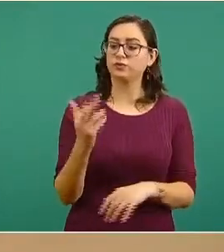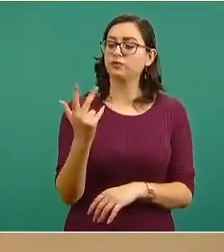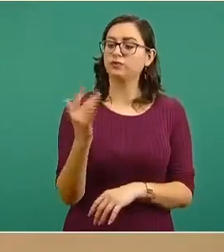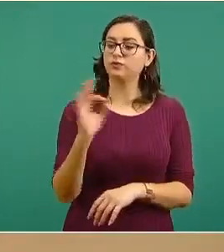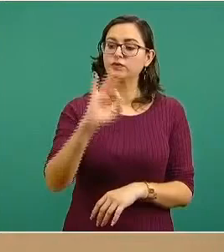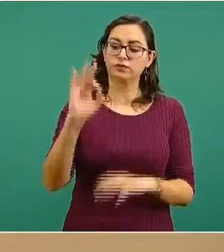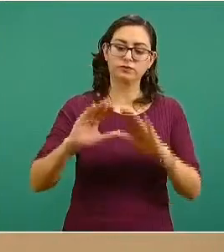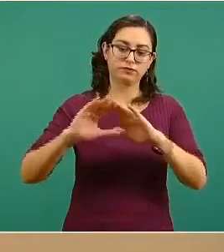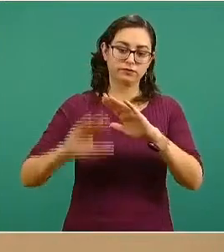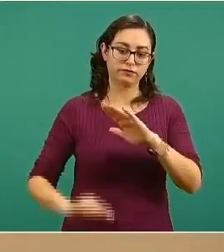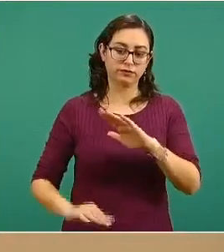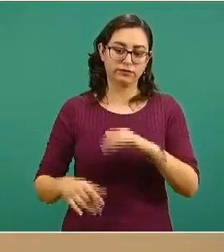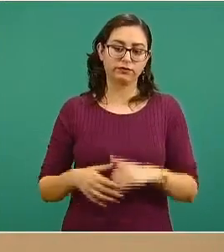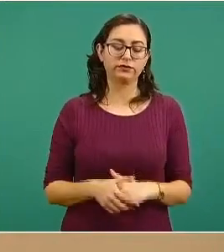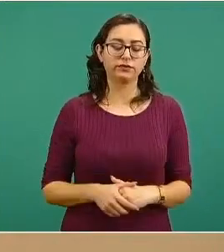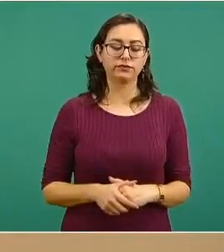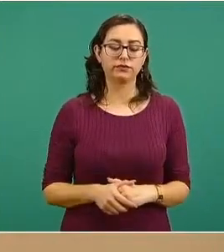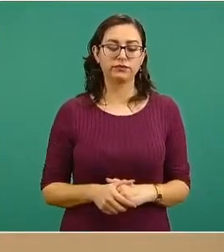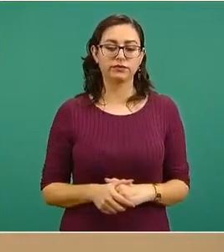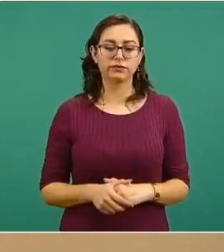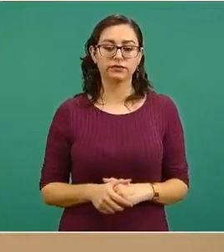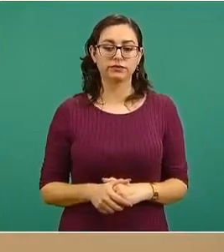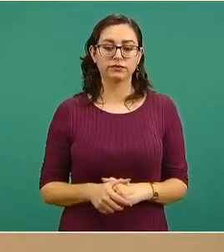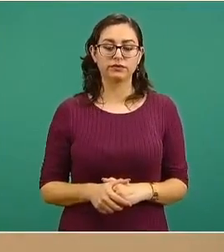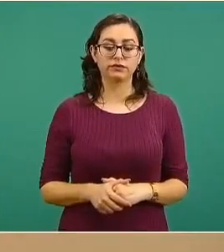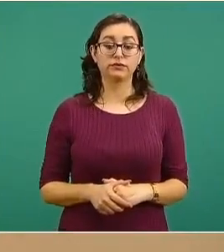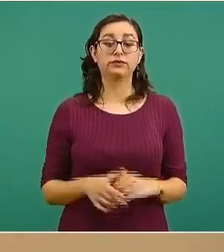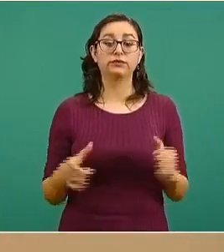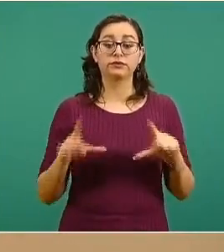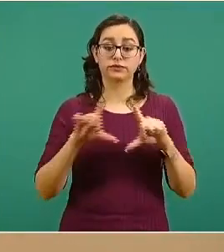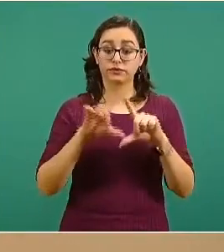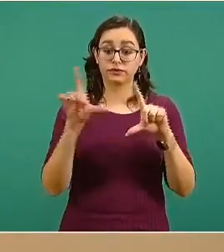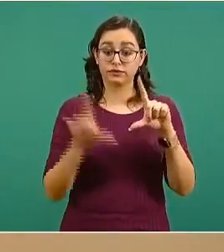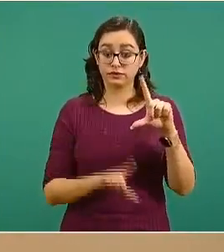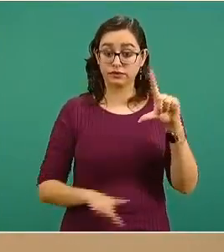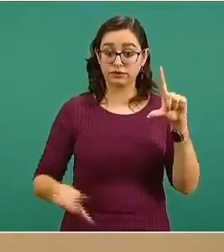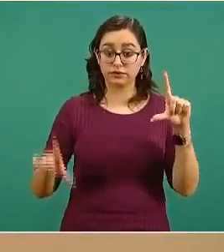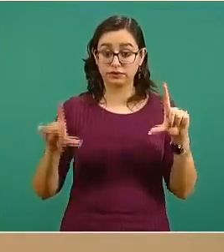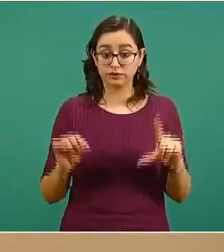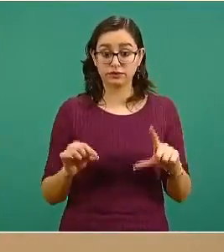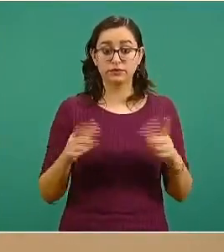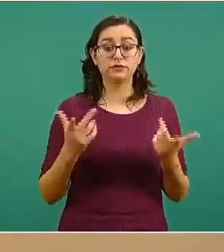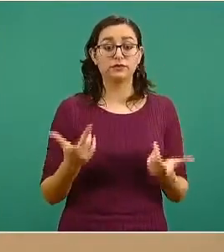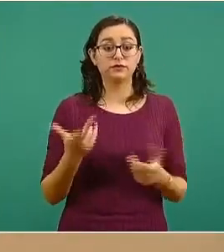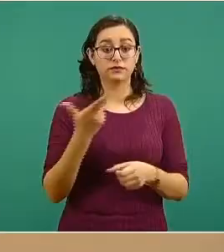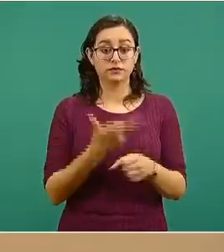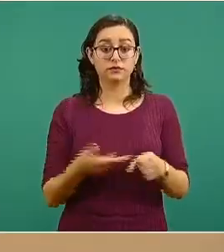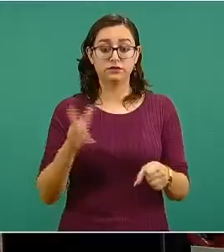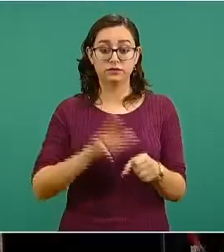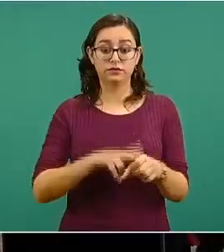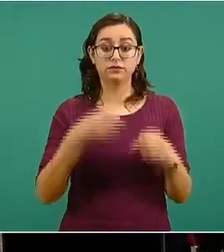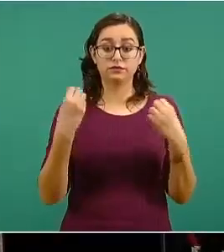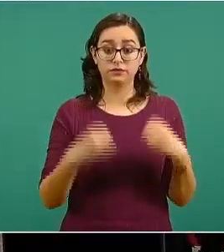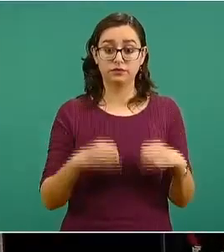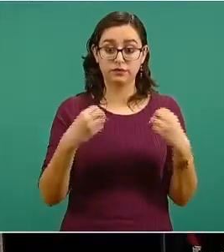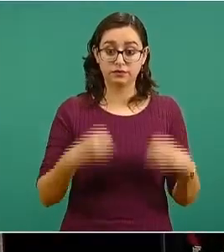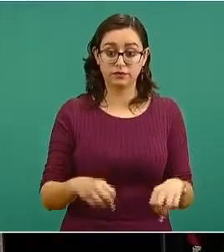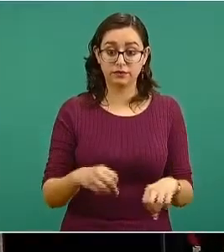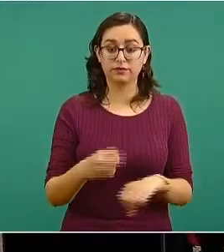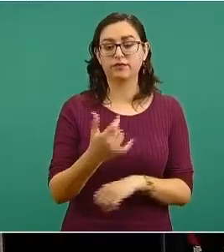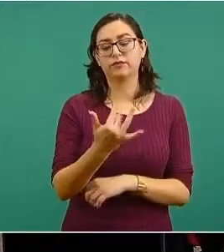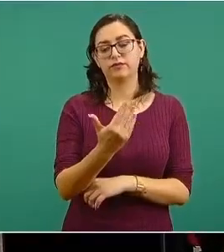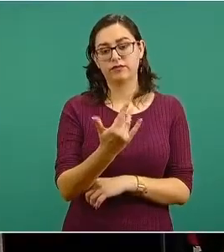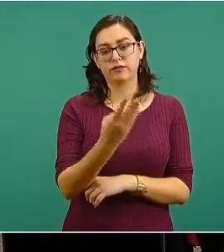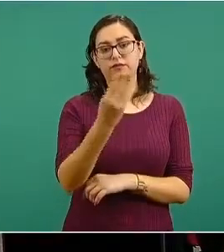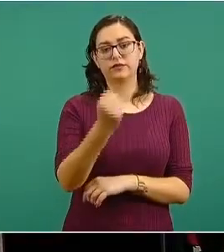del 50% de ocupación. A nivel nacional es una ocupación del 59%, tomando en cuenta